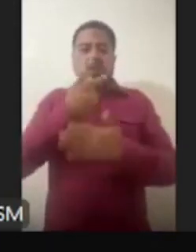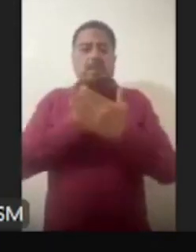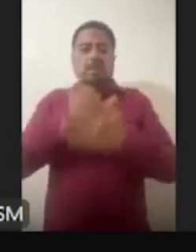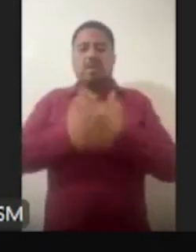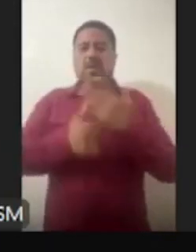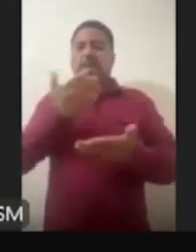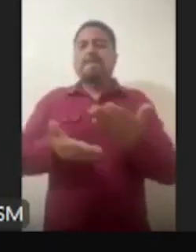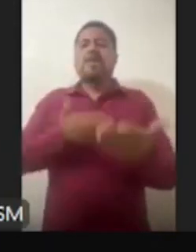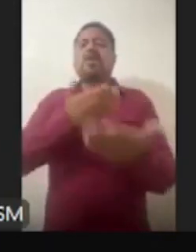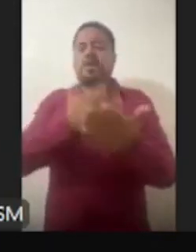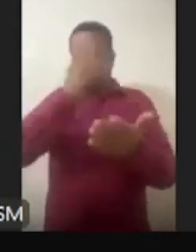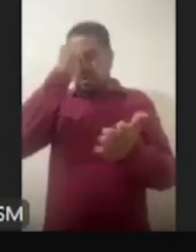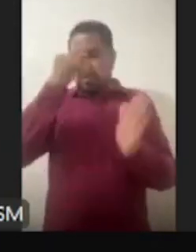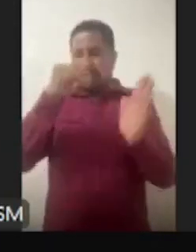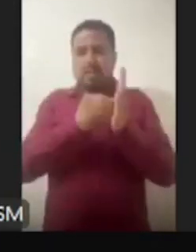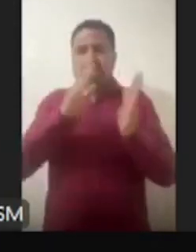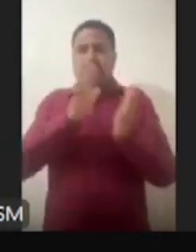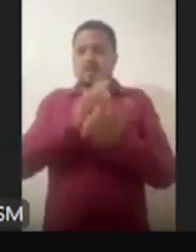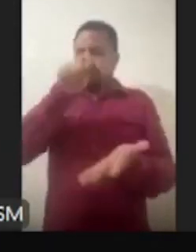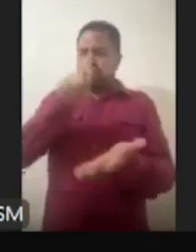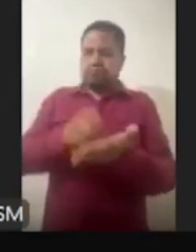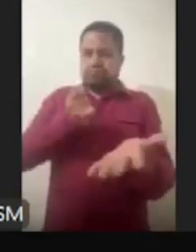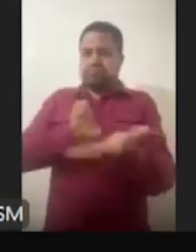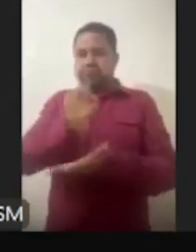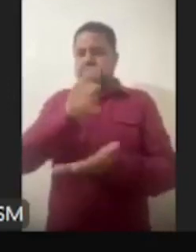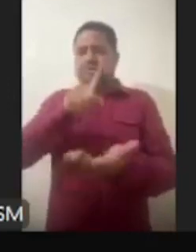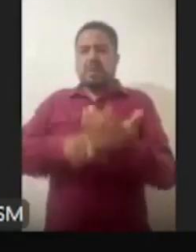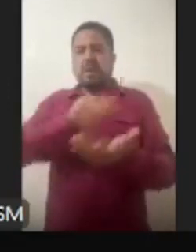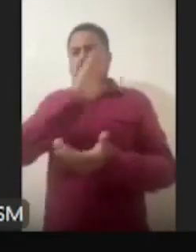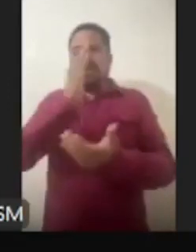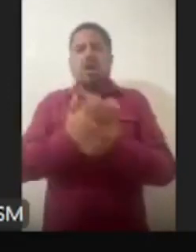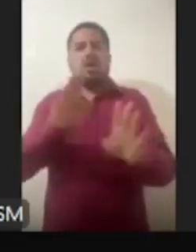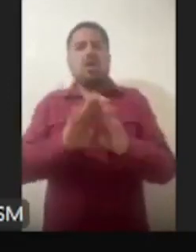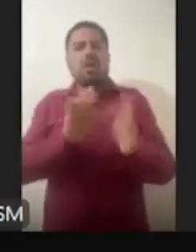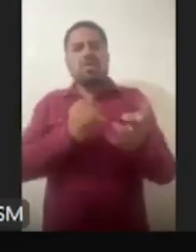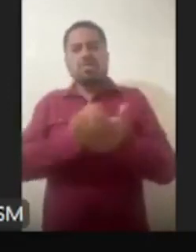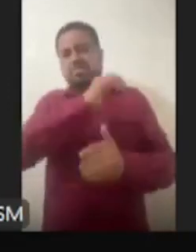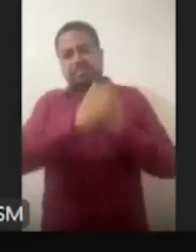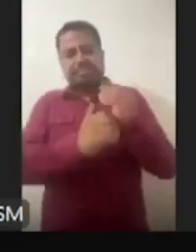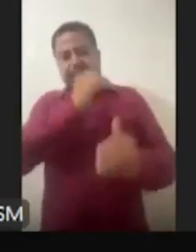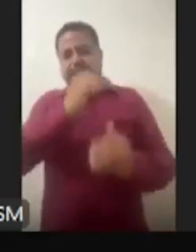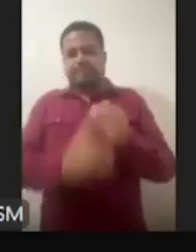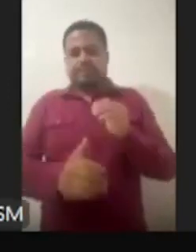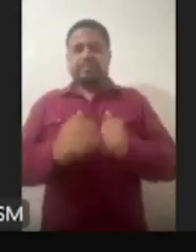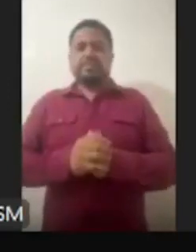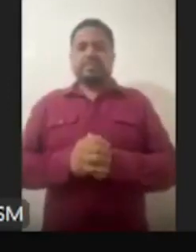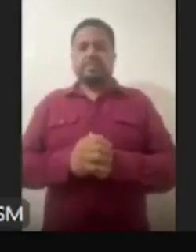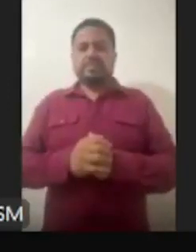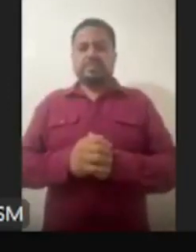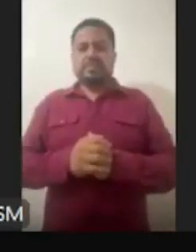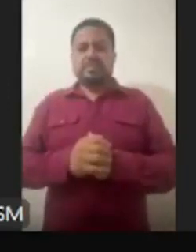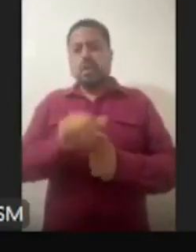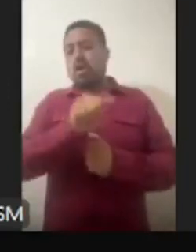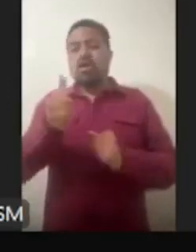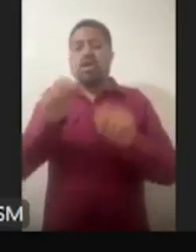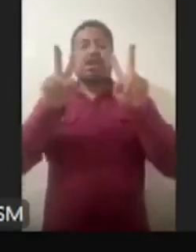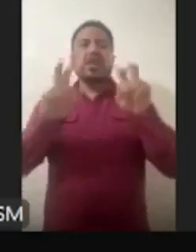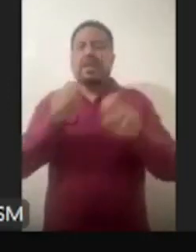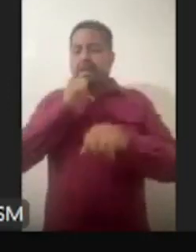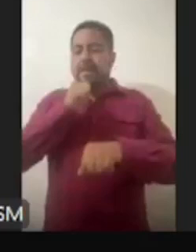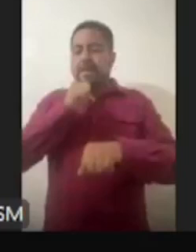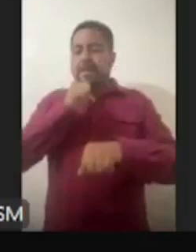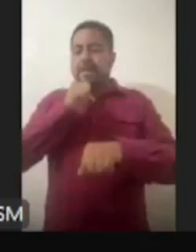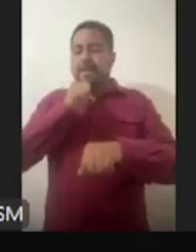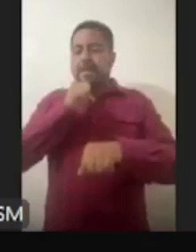cumplimiento de la sentencia dictada y archivar el asunto como concluido. En otros asuntos doy cuenta con los proyectos de acuerdos